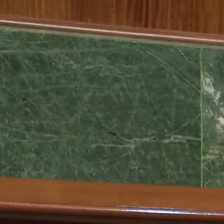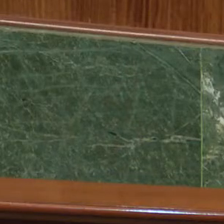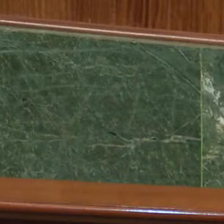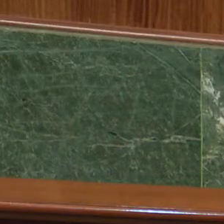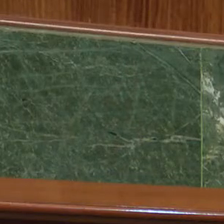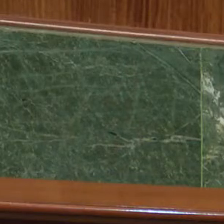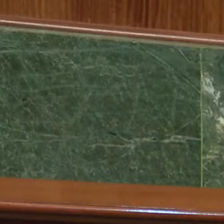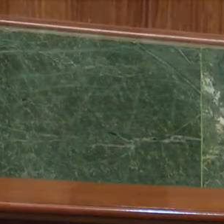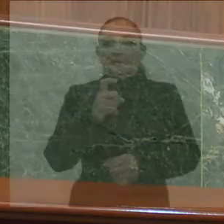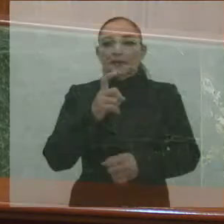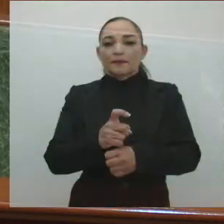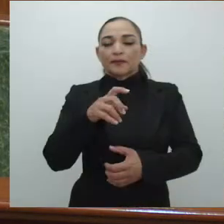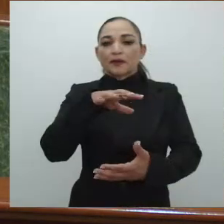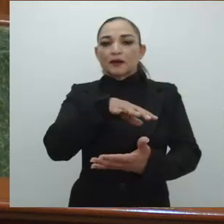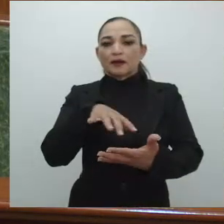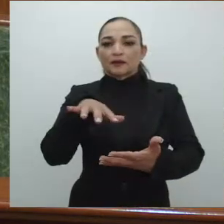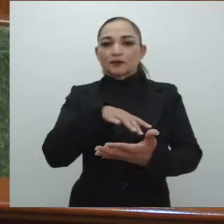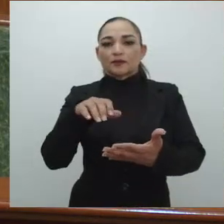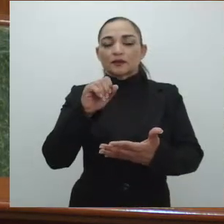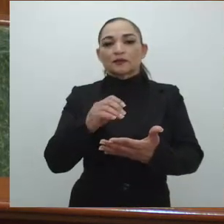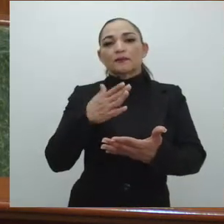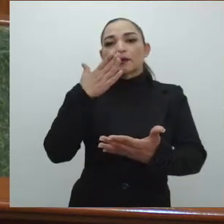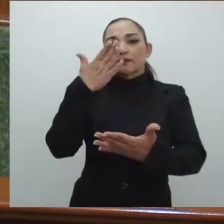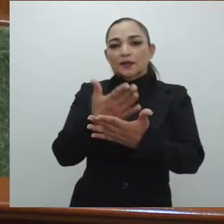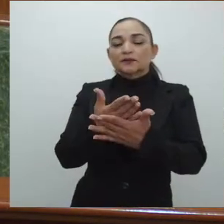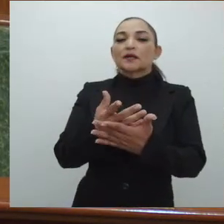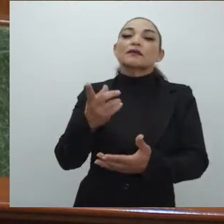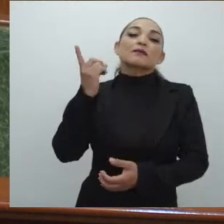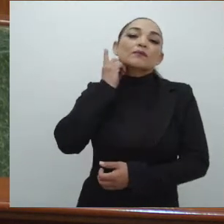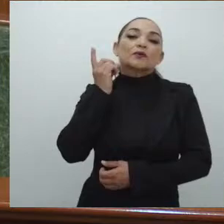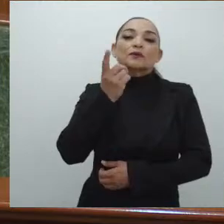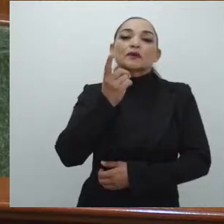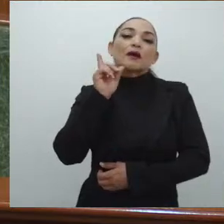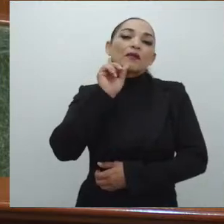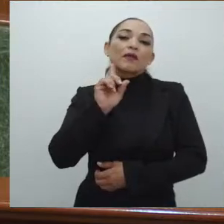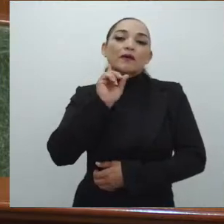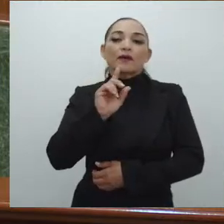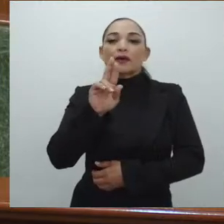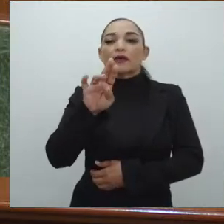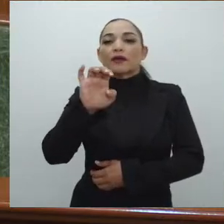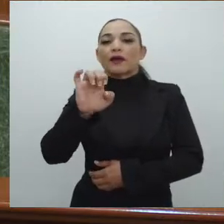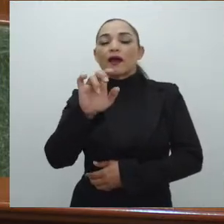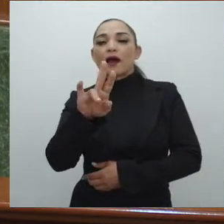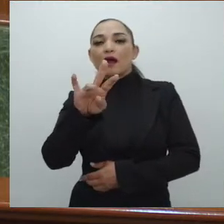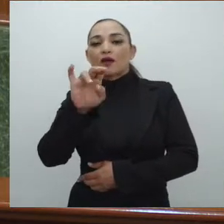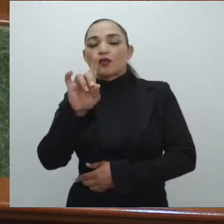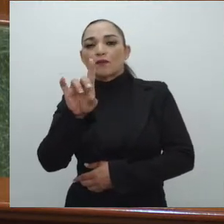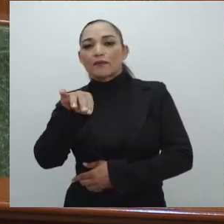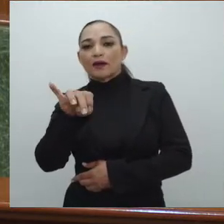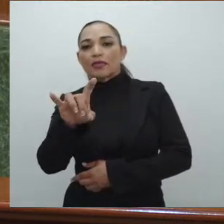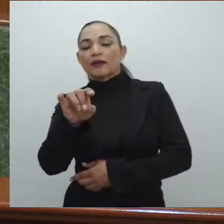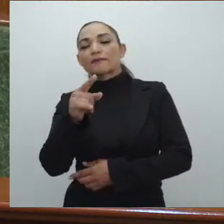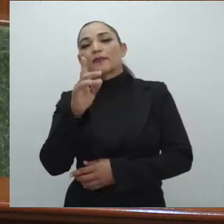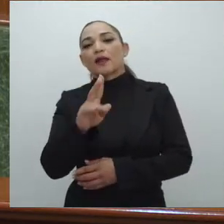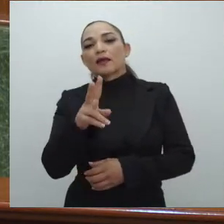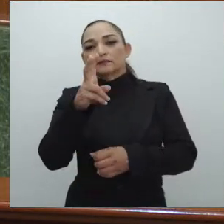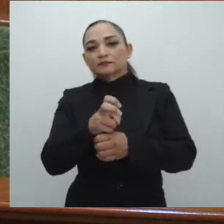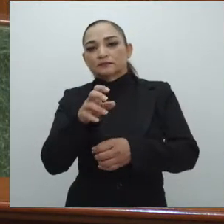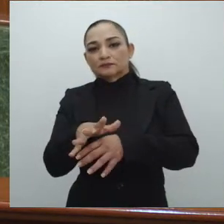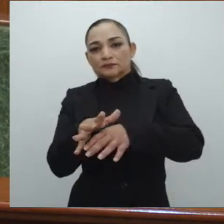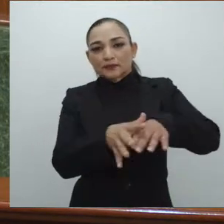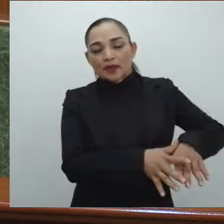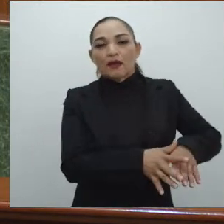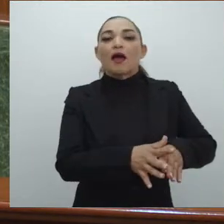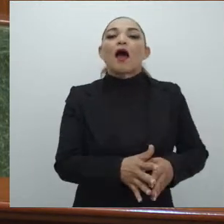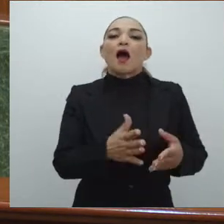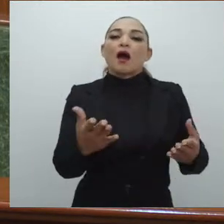esta iniciativa, existe la propuesta del diputado Ricardo Madrid Pérez para que se le dispense la segunda, por lo que en votación económica se pregunta